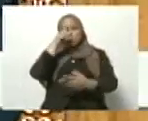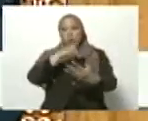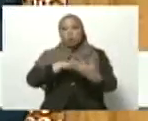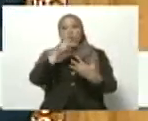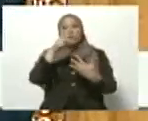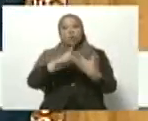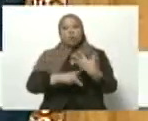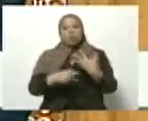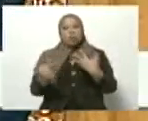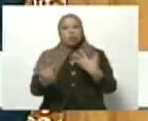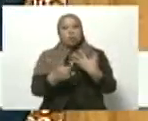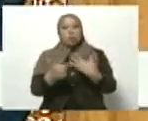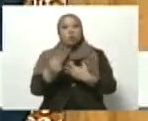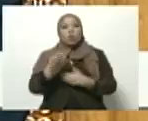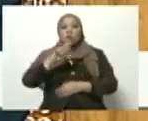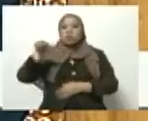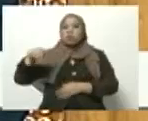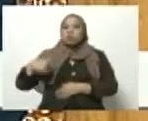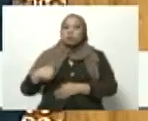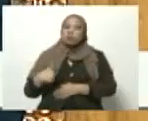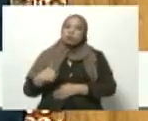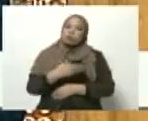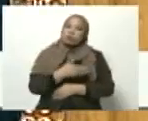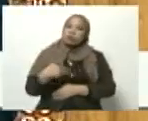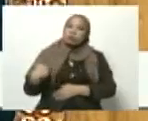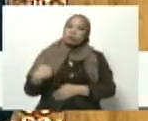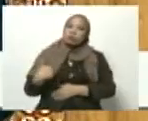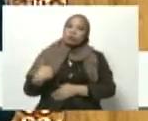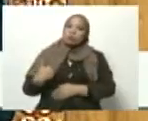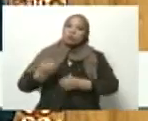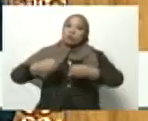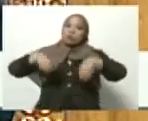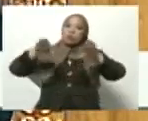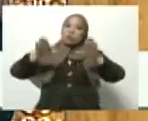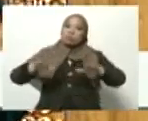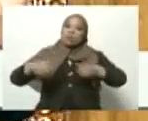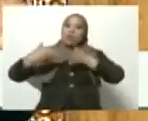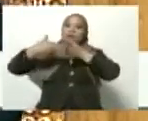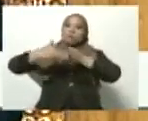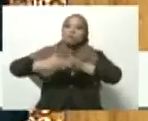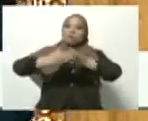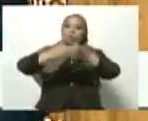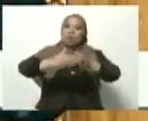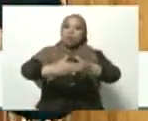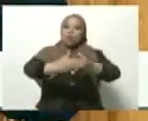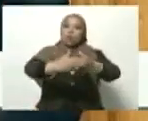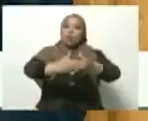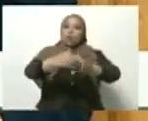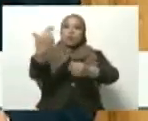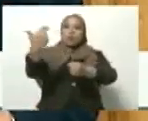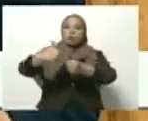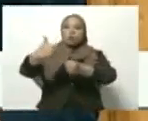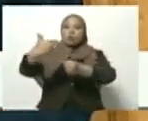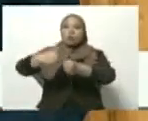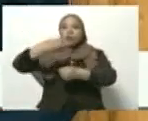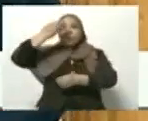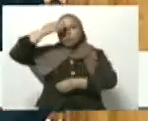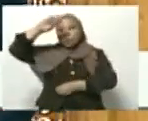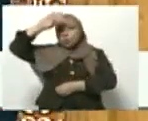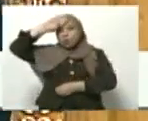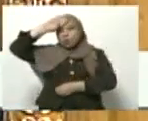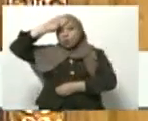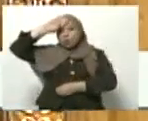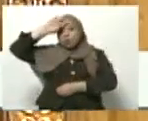Dice, nosotros queremos parar los barcos petroleros, ya no de Cuba, ya no de Venezuela, si